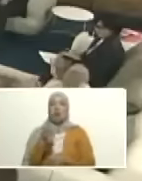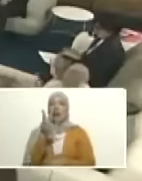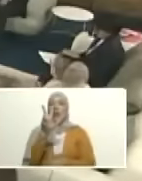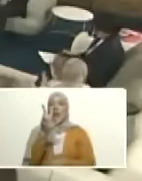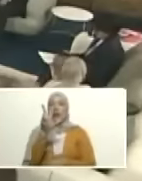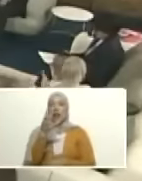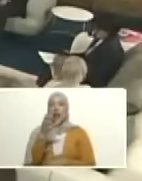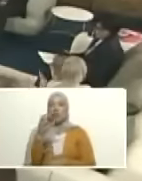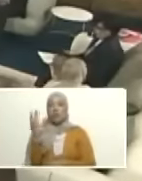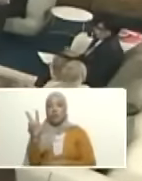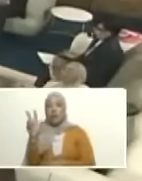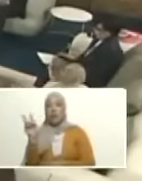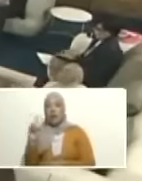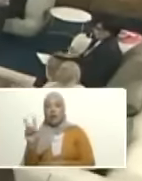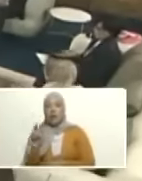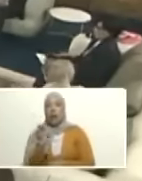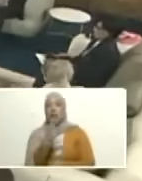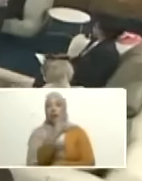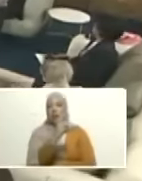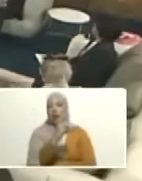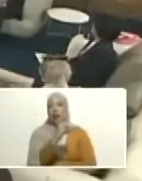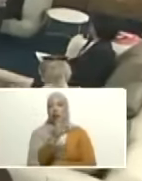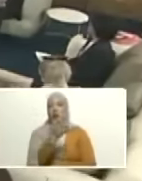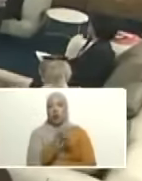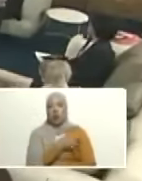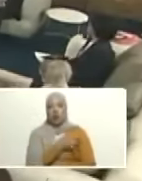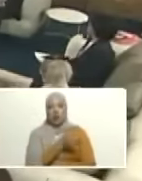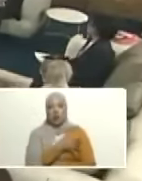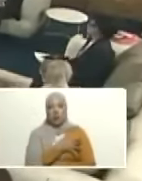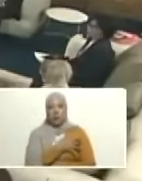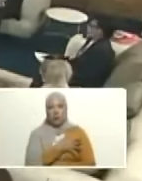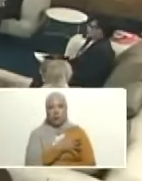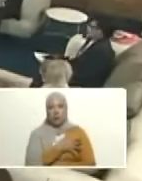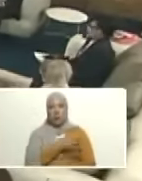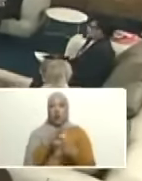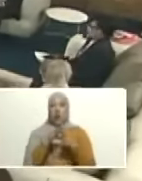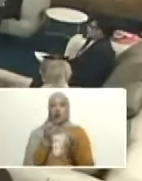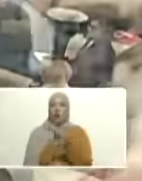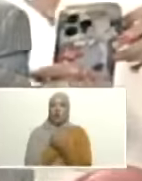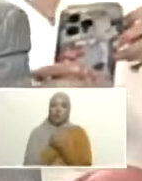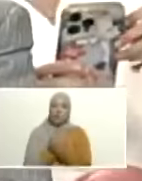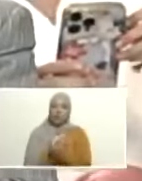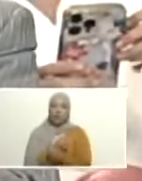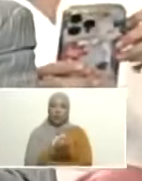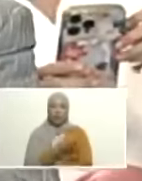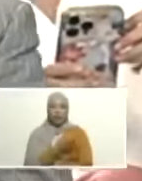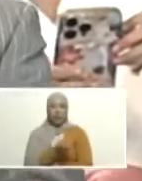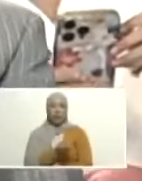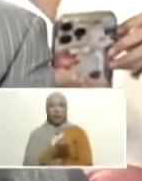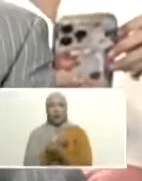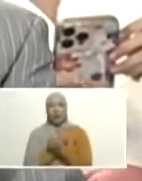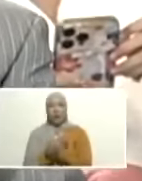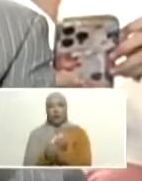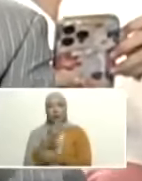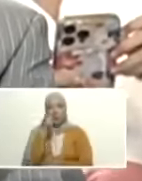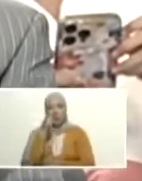3-0. ¿Ah? Con todo nuestro cariño por Chile, nuestro amor por